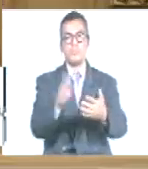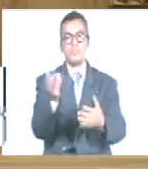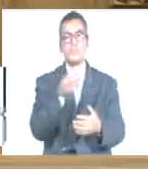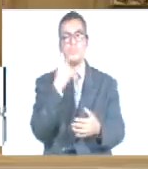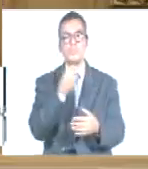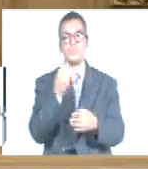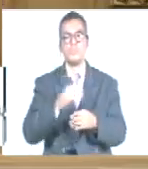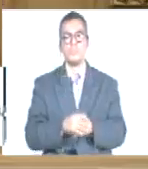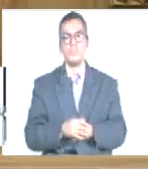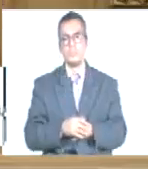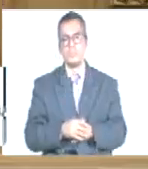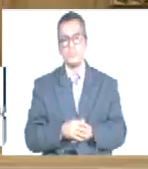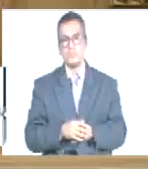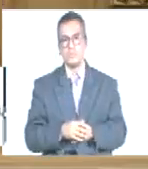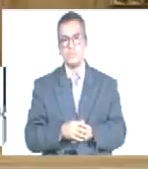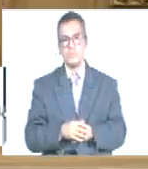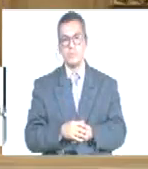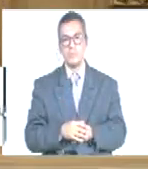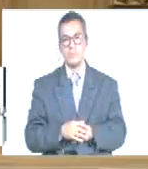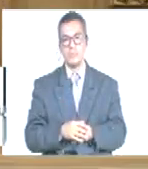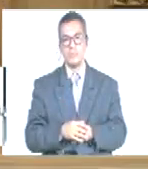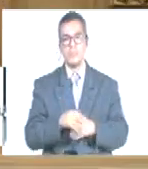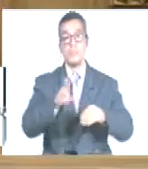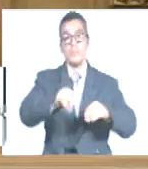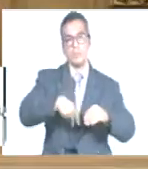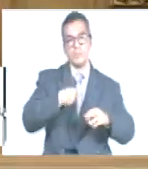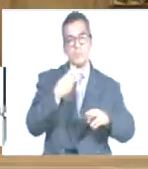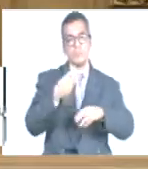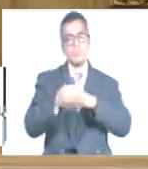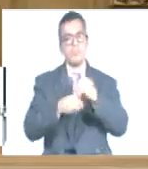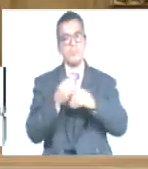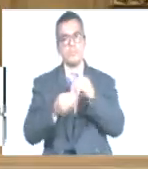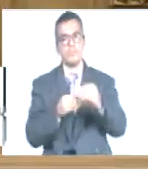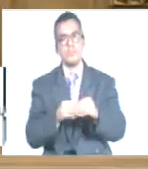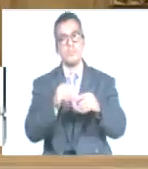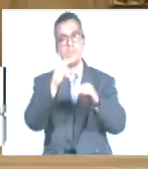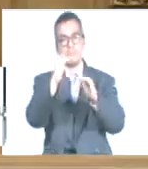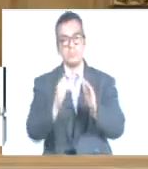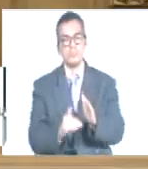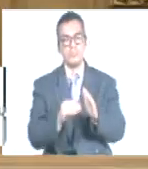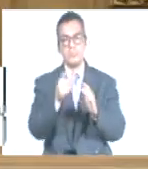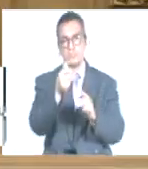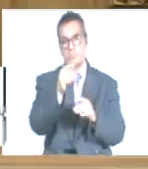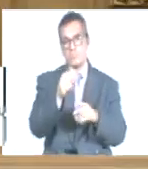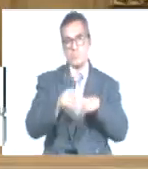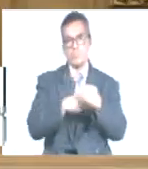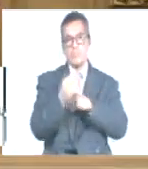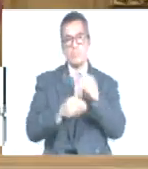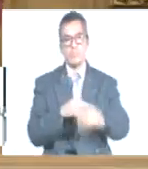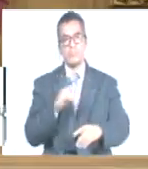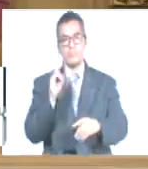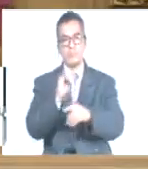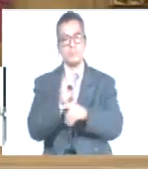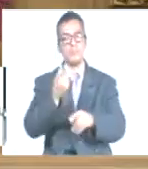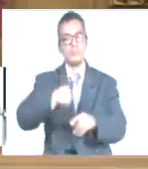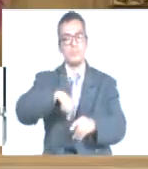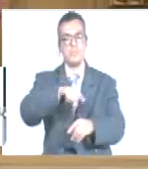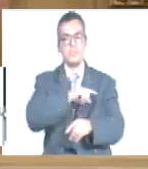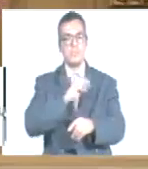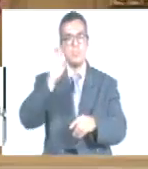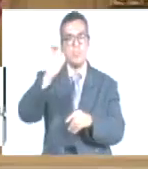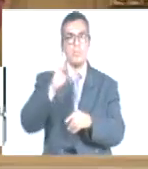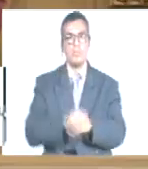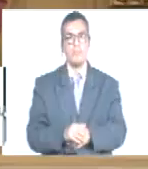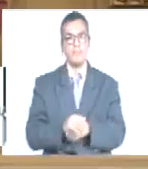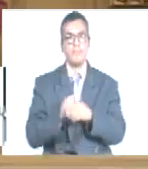jóvenes. Y no podía hacer menos lo que hiciera los enemigos de nuestra patria,